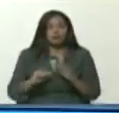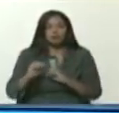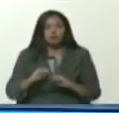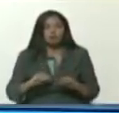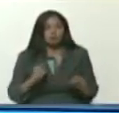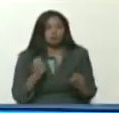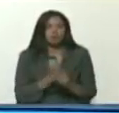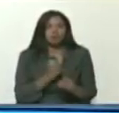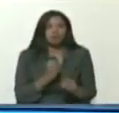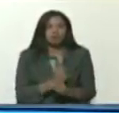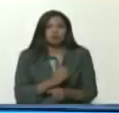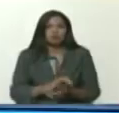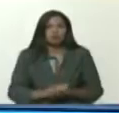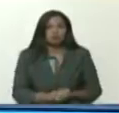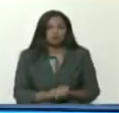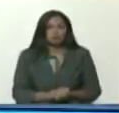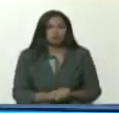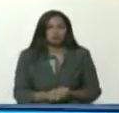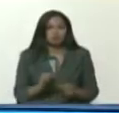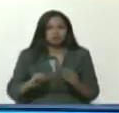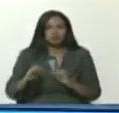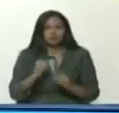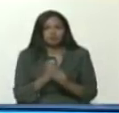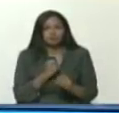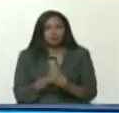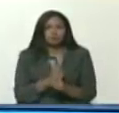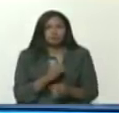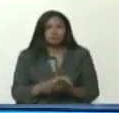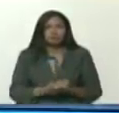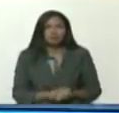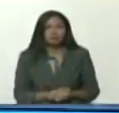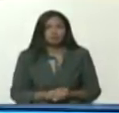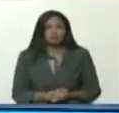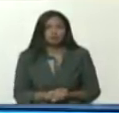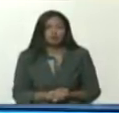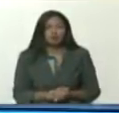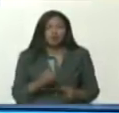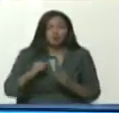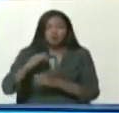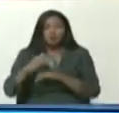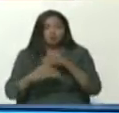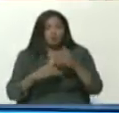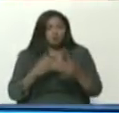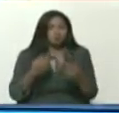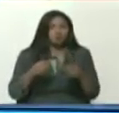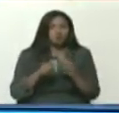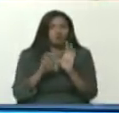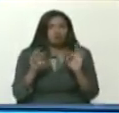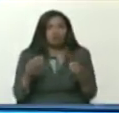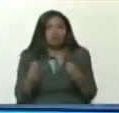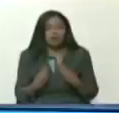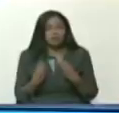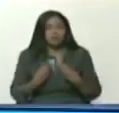las obreras. El movimiento de los trabajadores, las trabajadoras. Un movimiento de movimiento que le dé